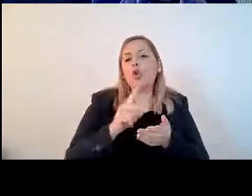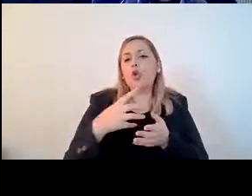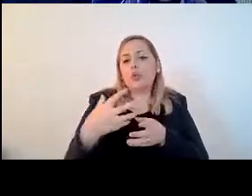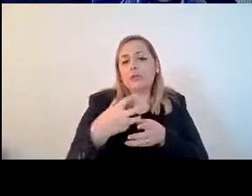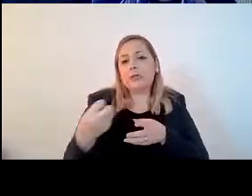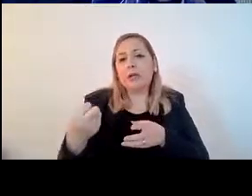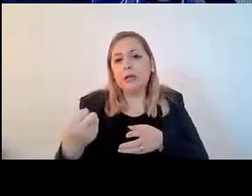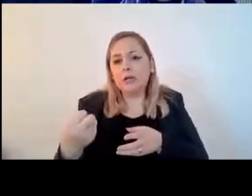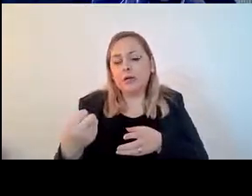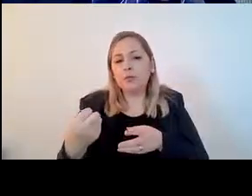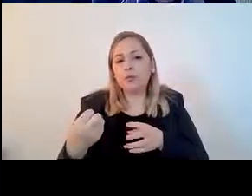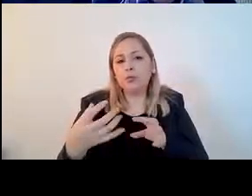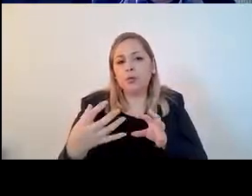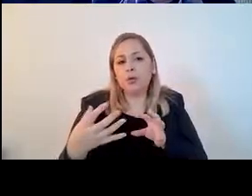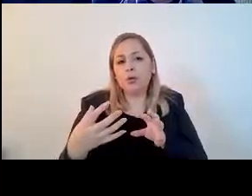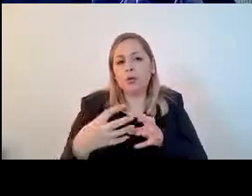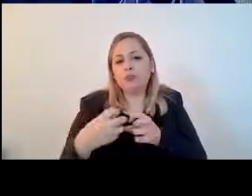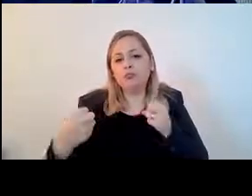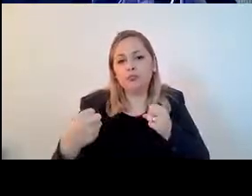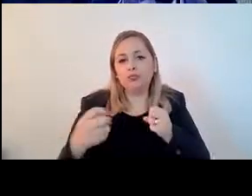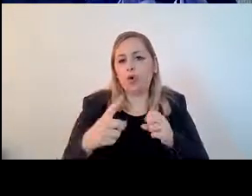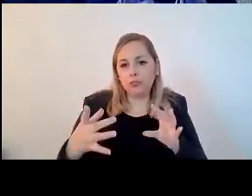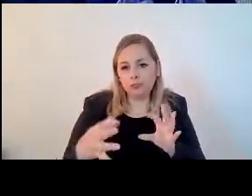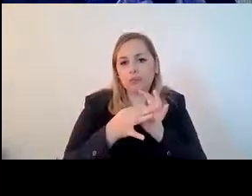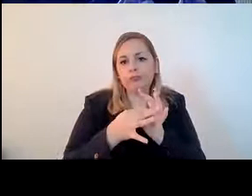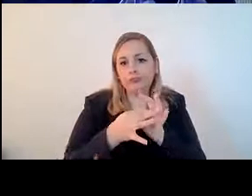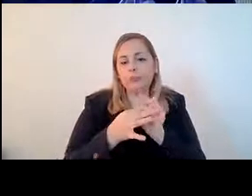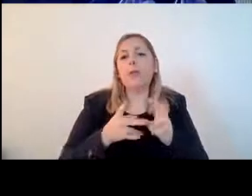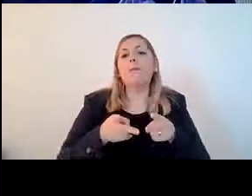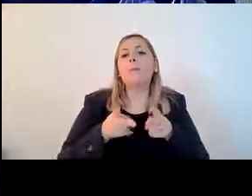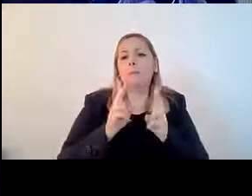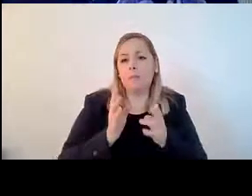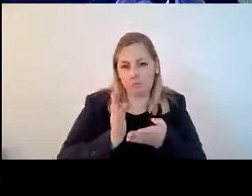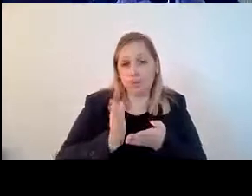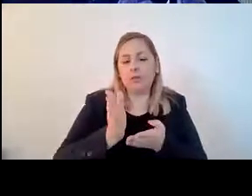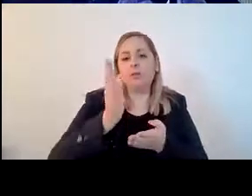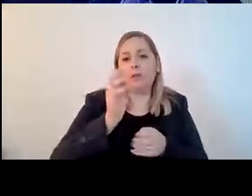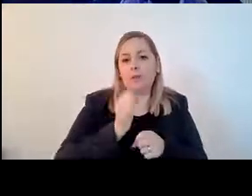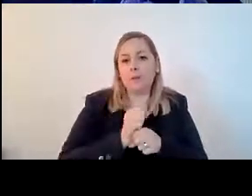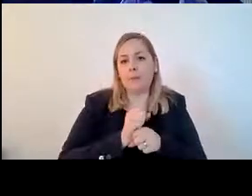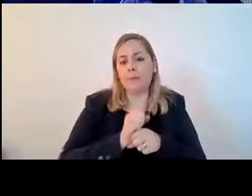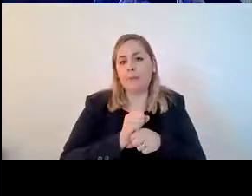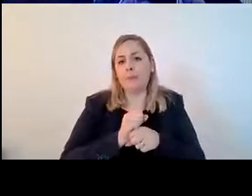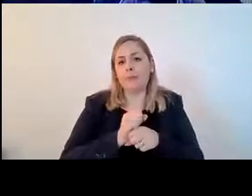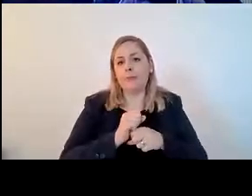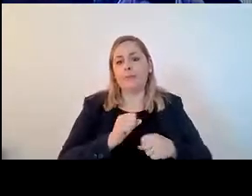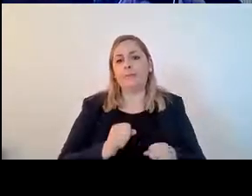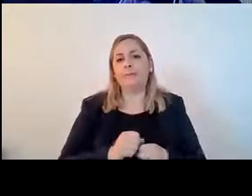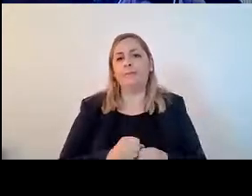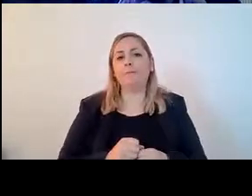recapture el neurotransmisor tan rápido. No es que actúe directamente sobre el